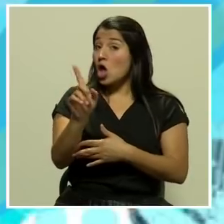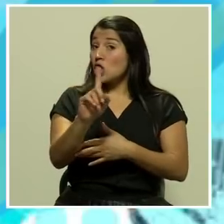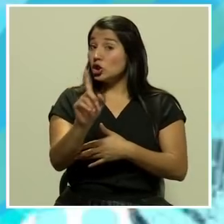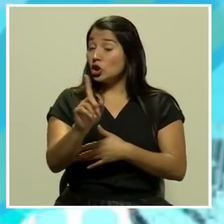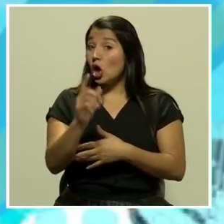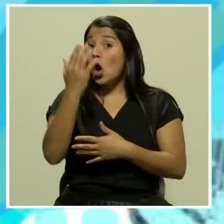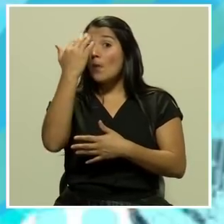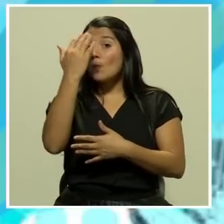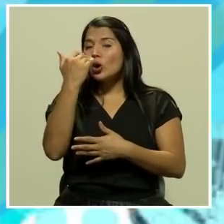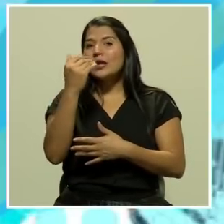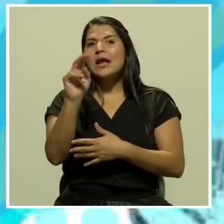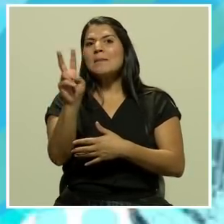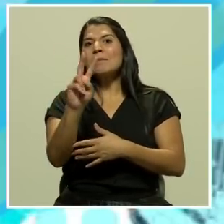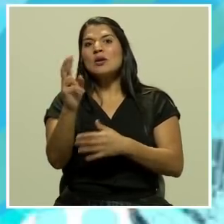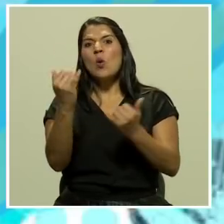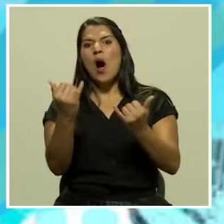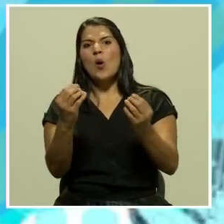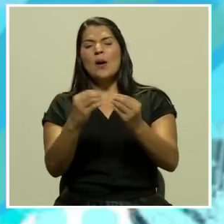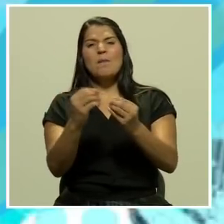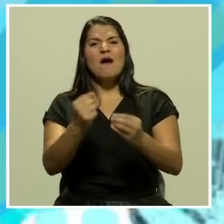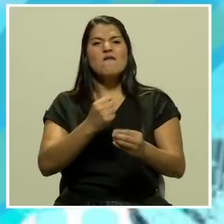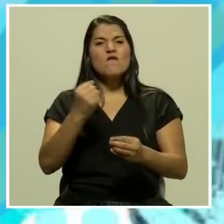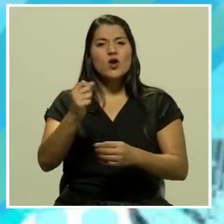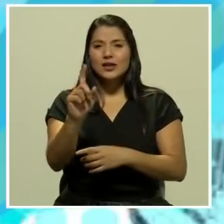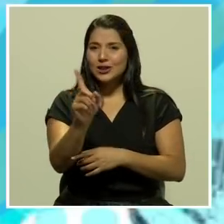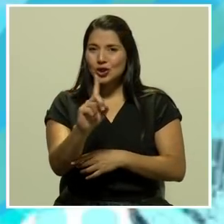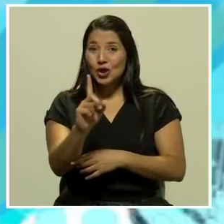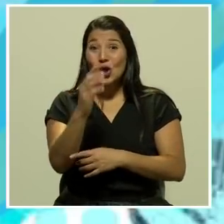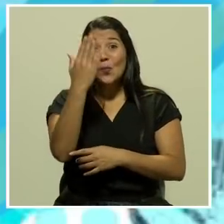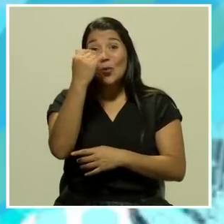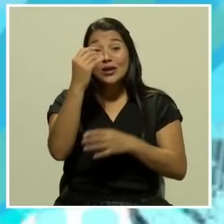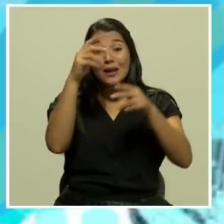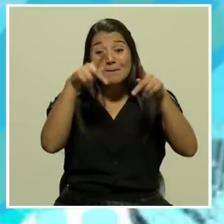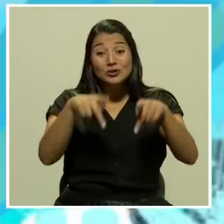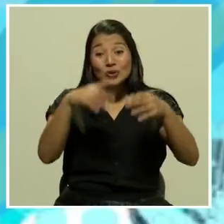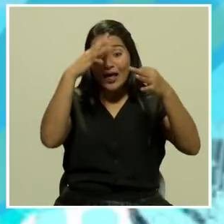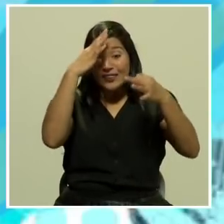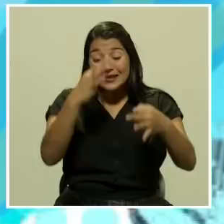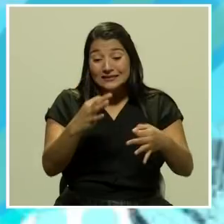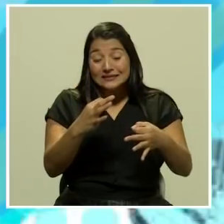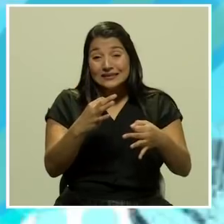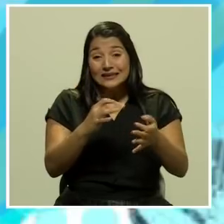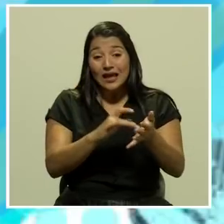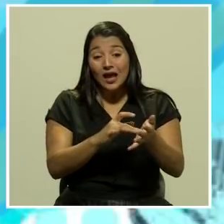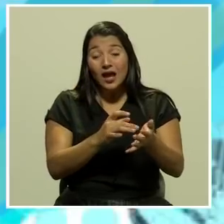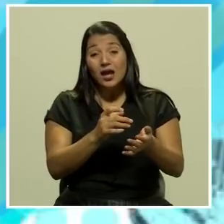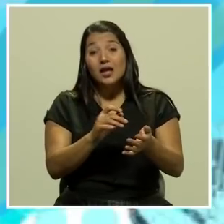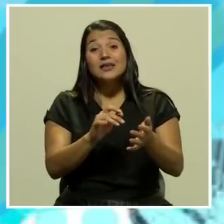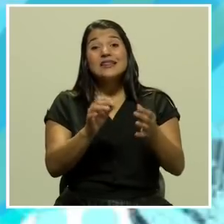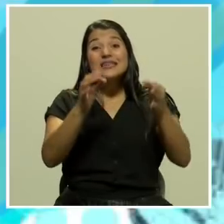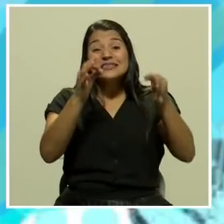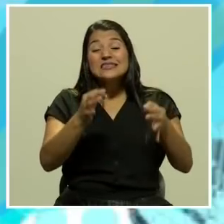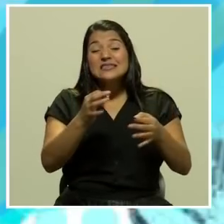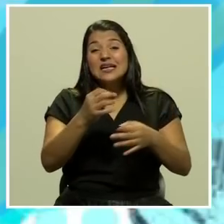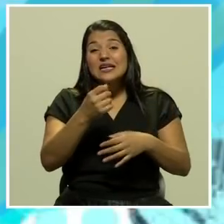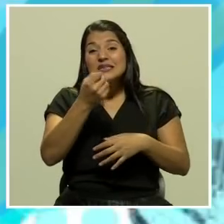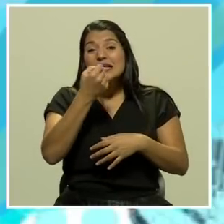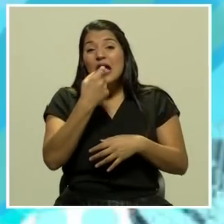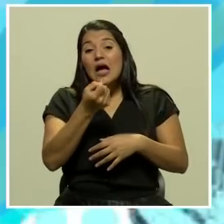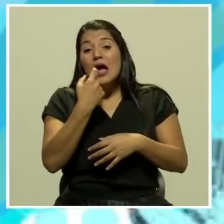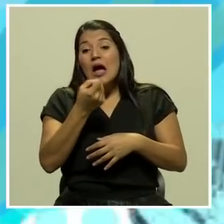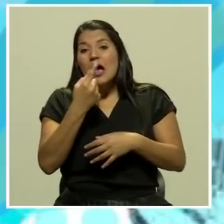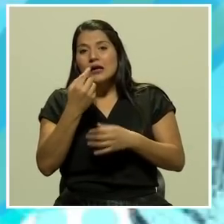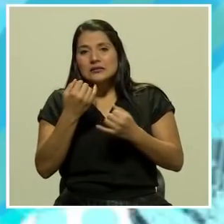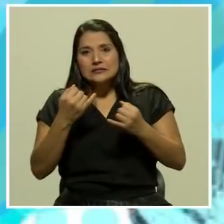más agresivo, sino simple y sencillamente porque la gente se está automedicando. Y entonces hay muchísima gente en las redes sociales que